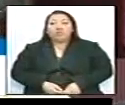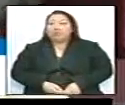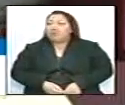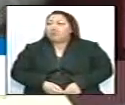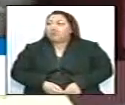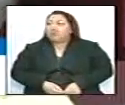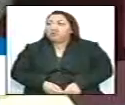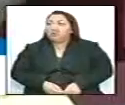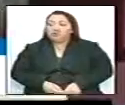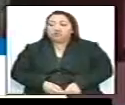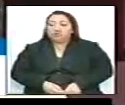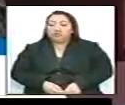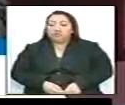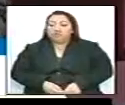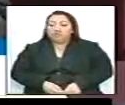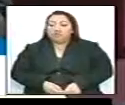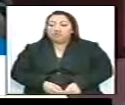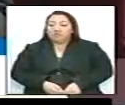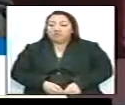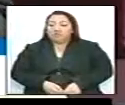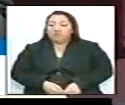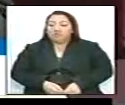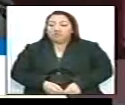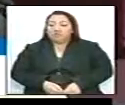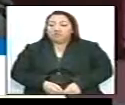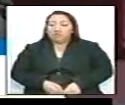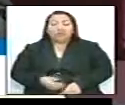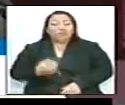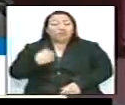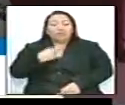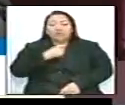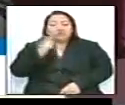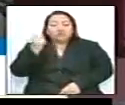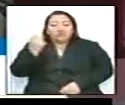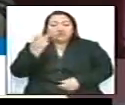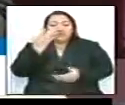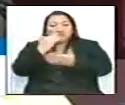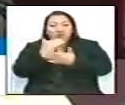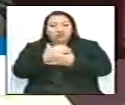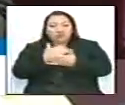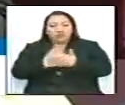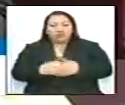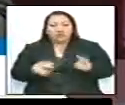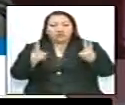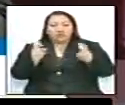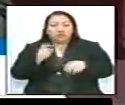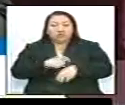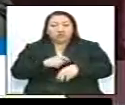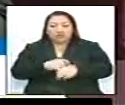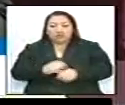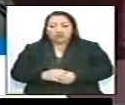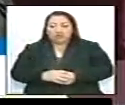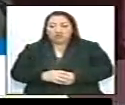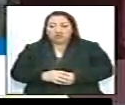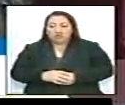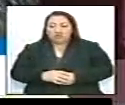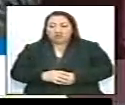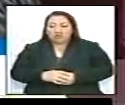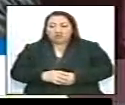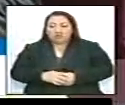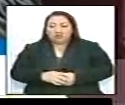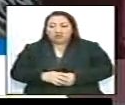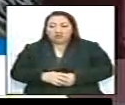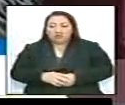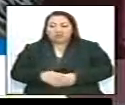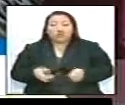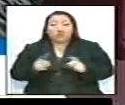yo no entiendo la argumentación que se está haciendo del tema de los plazos, cuando el